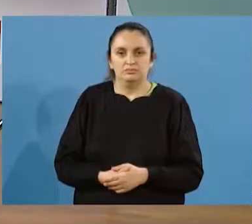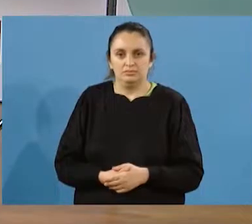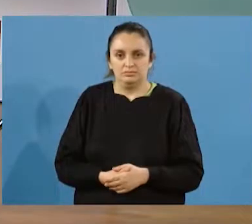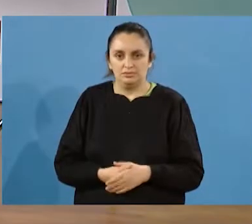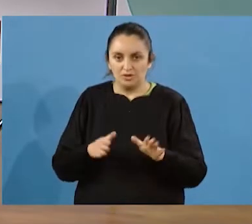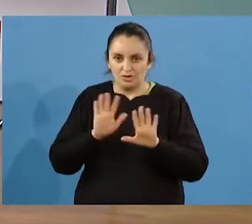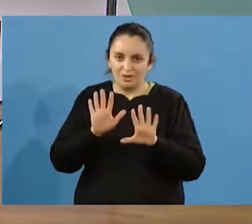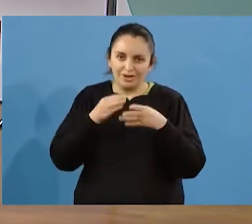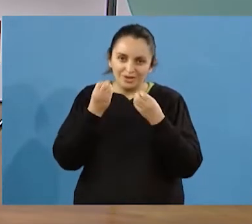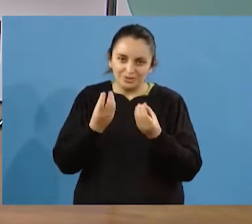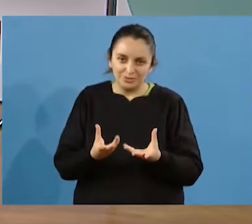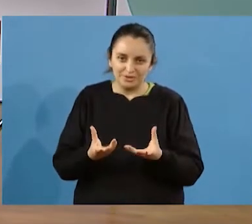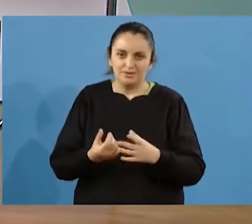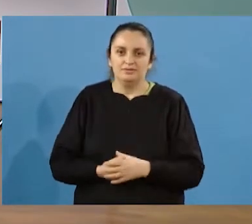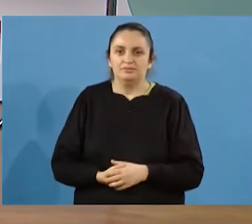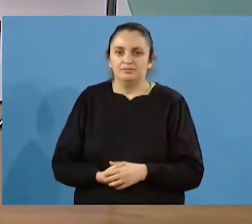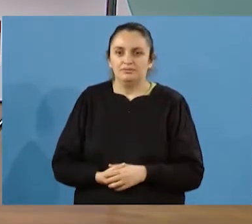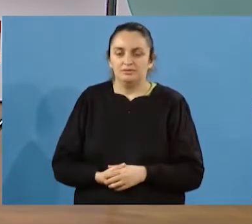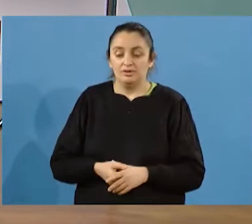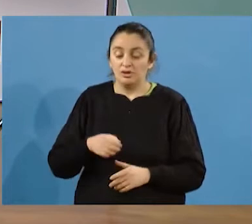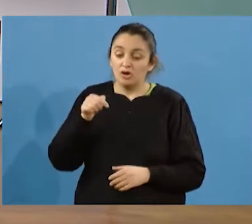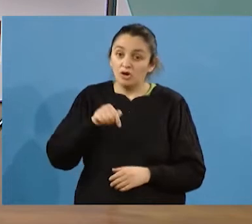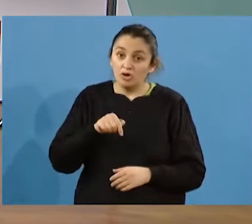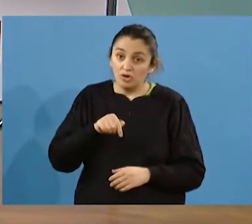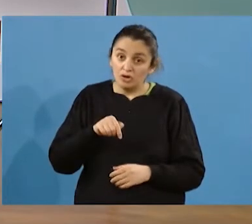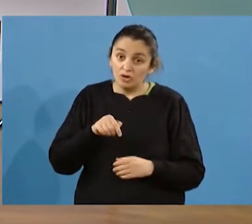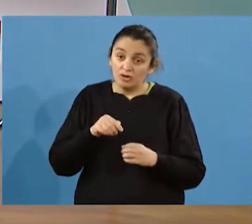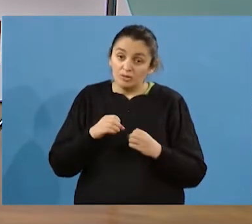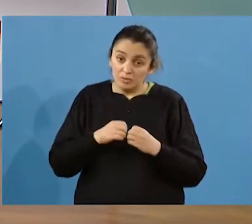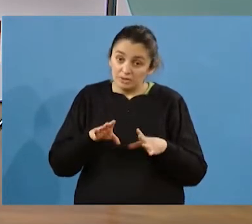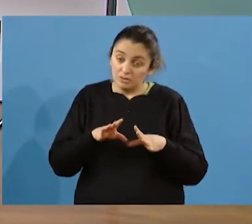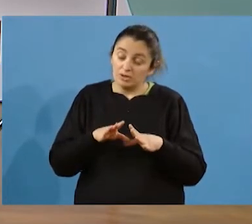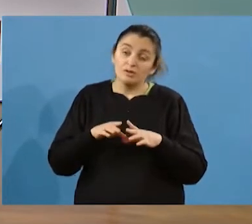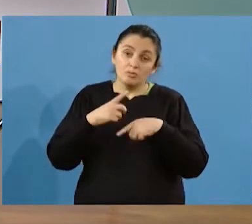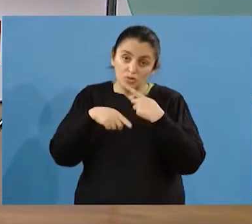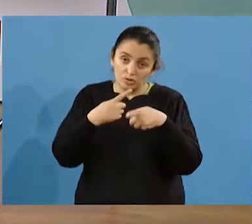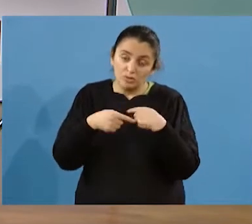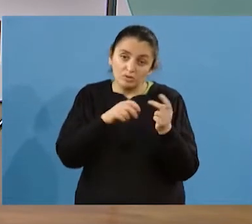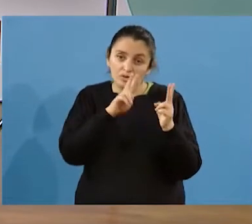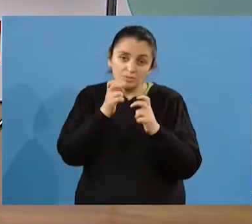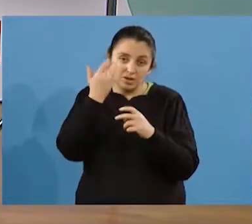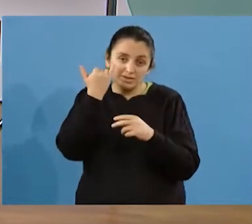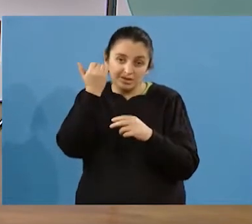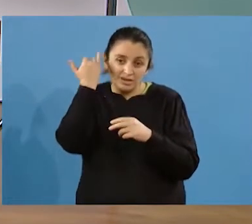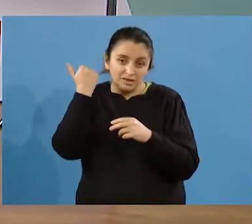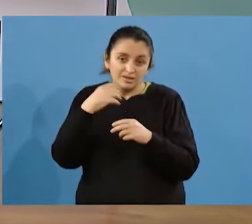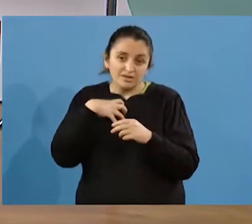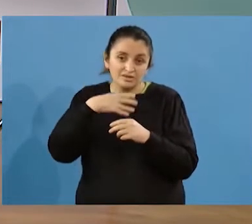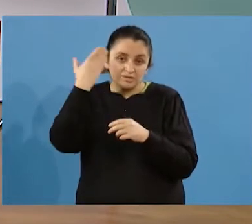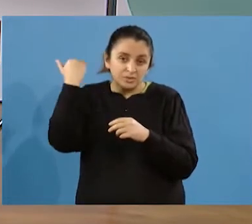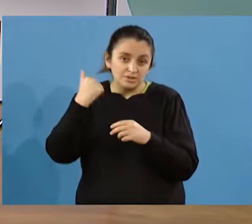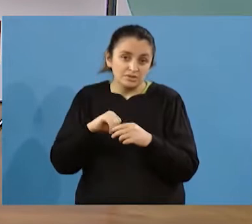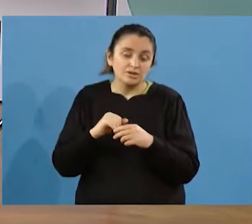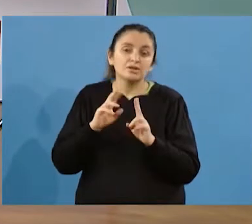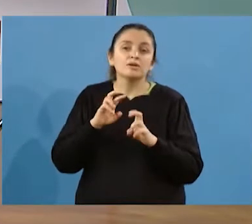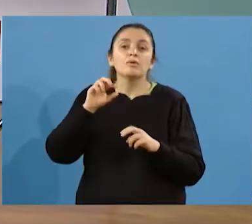hola chicos cómo les va hoy vamos a empezar vamos a continuar con un tema que vimos la clase pasada que fue